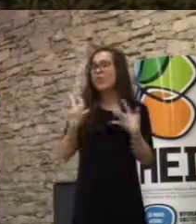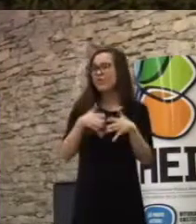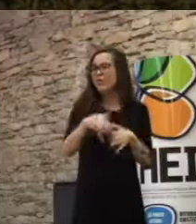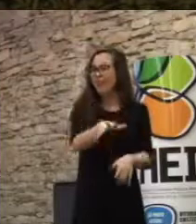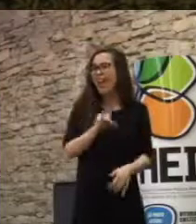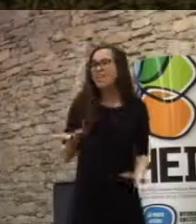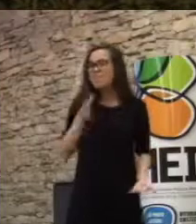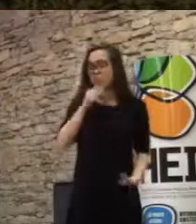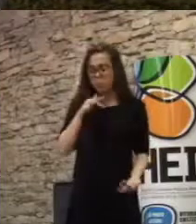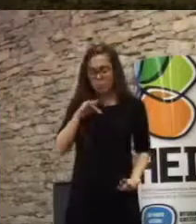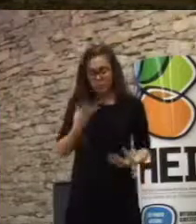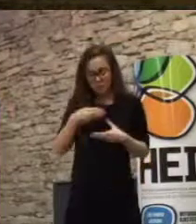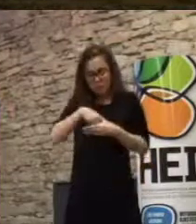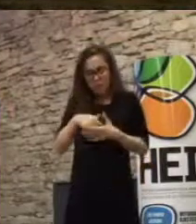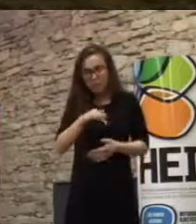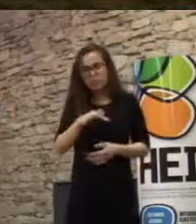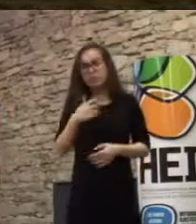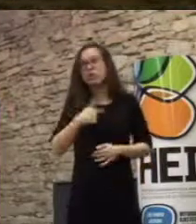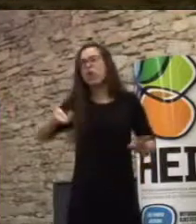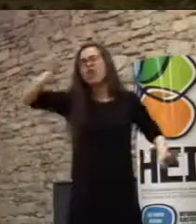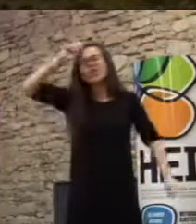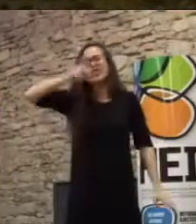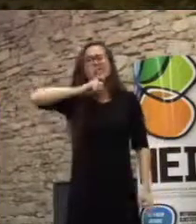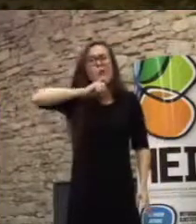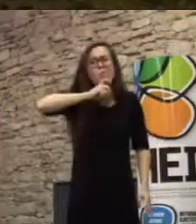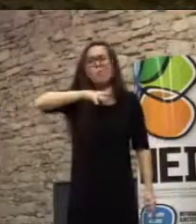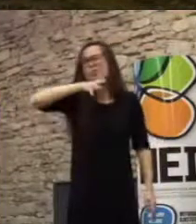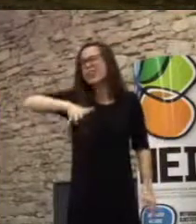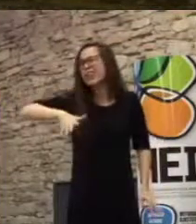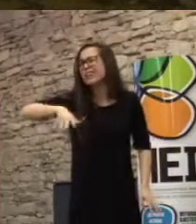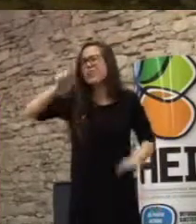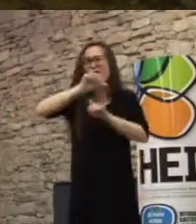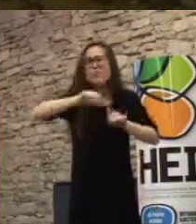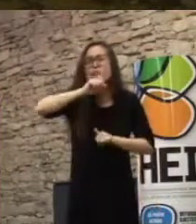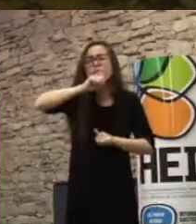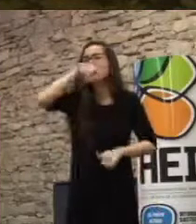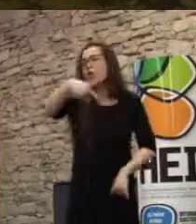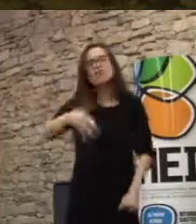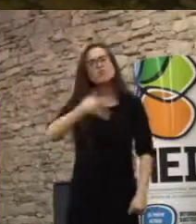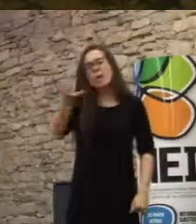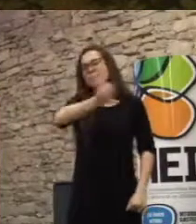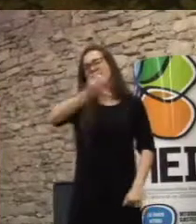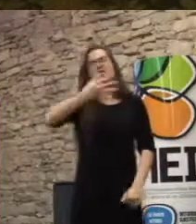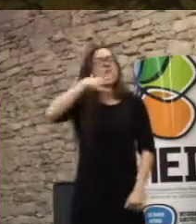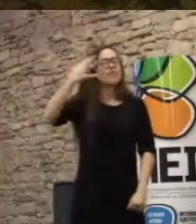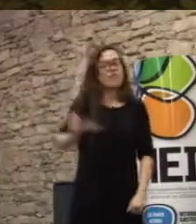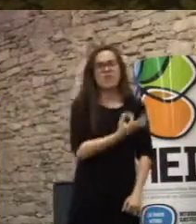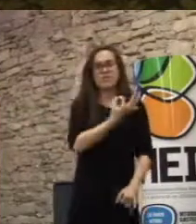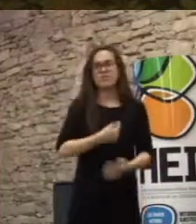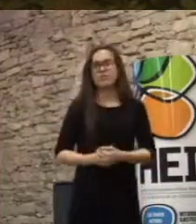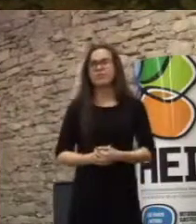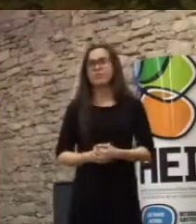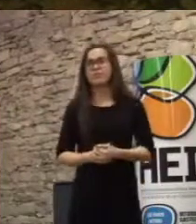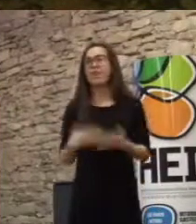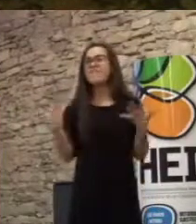hay una frase que me encanta dice mira no sé cómo ni por qué ni de qué manera pero hoy va a ser un gran día si cuando hay que decirla está